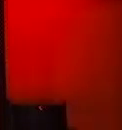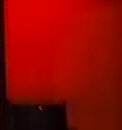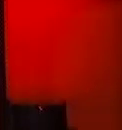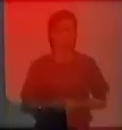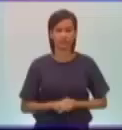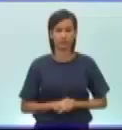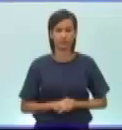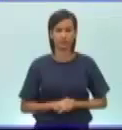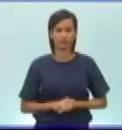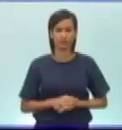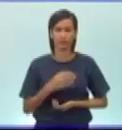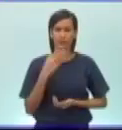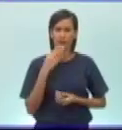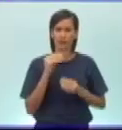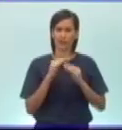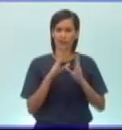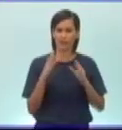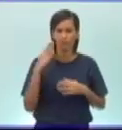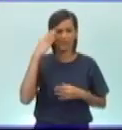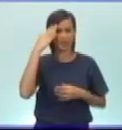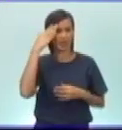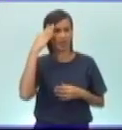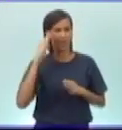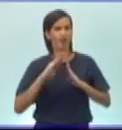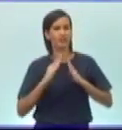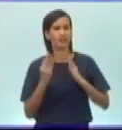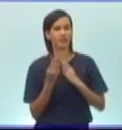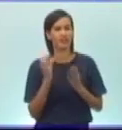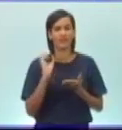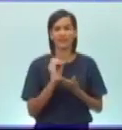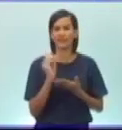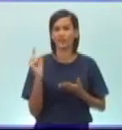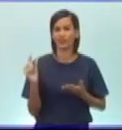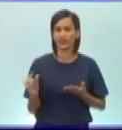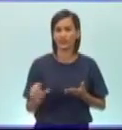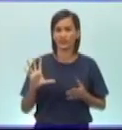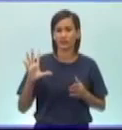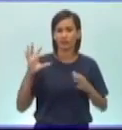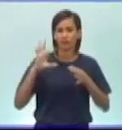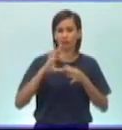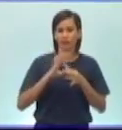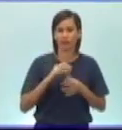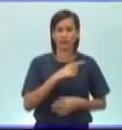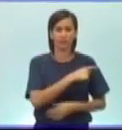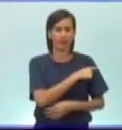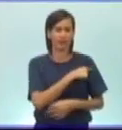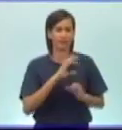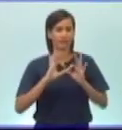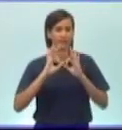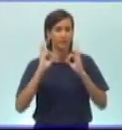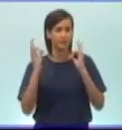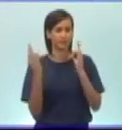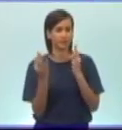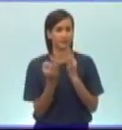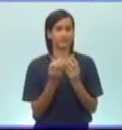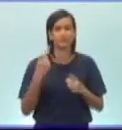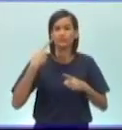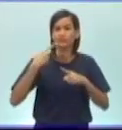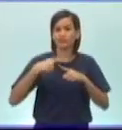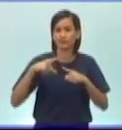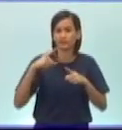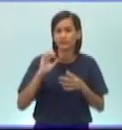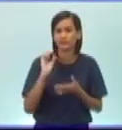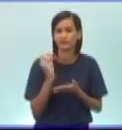Un saludo a todos los alumnos de quinto grado del nivel educativo primaria, a sus familiares y docentes que nos acompañan en el día de